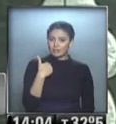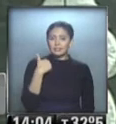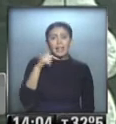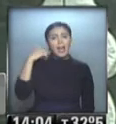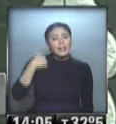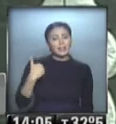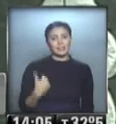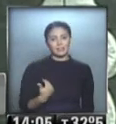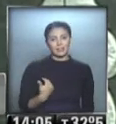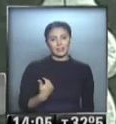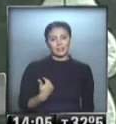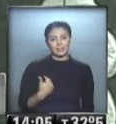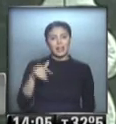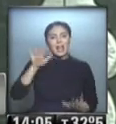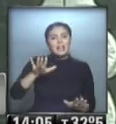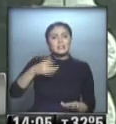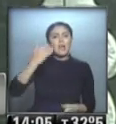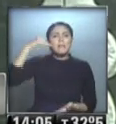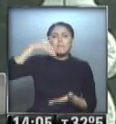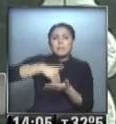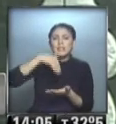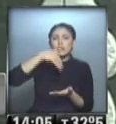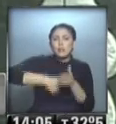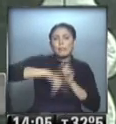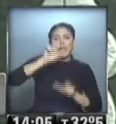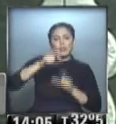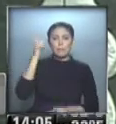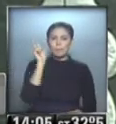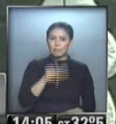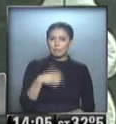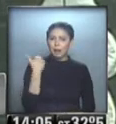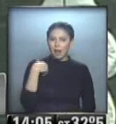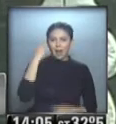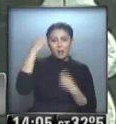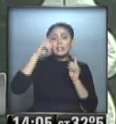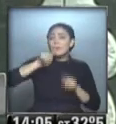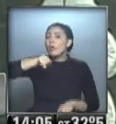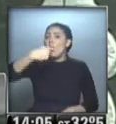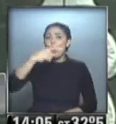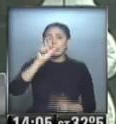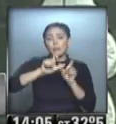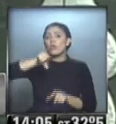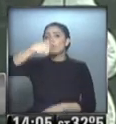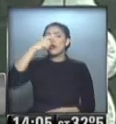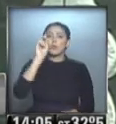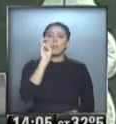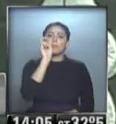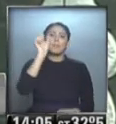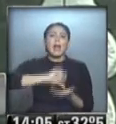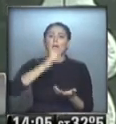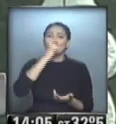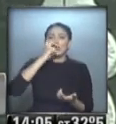que la Argentina ha hecho a ese millón de paraguayos y que ha sido extensiva también a otros hermanos,